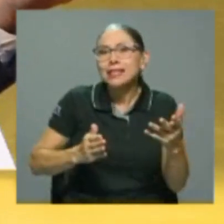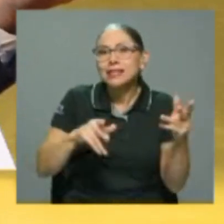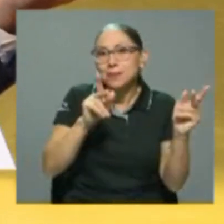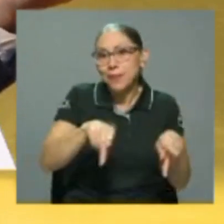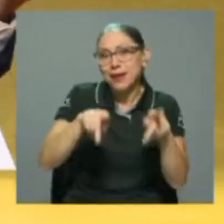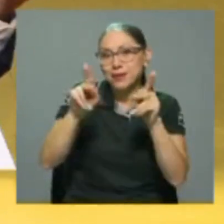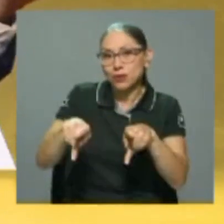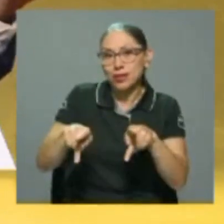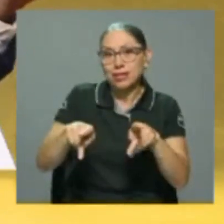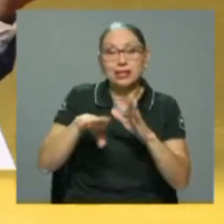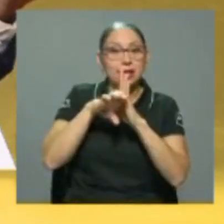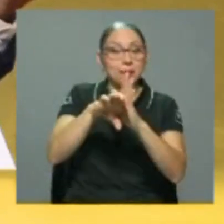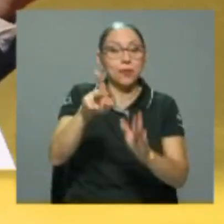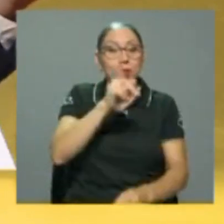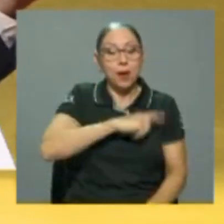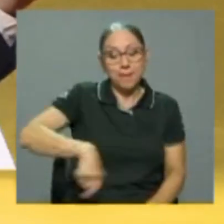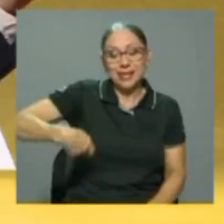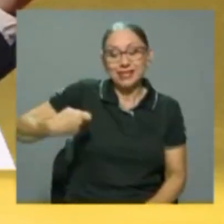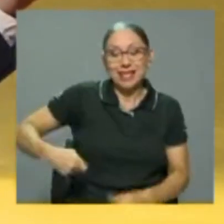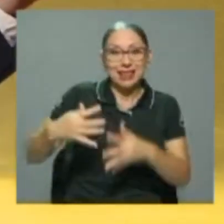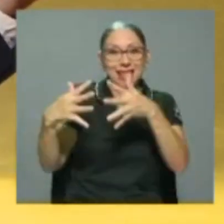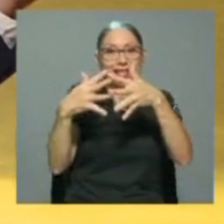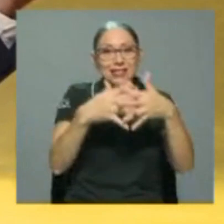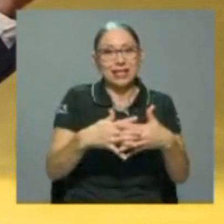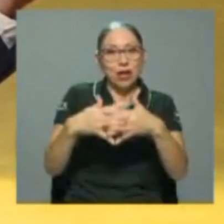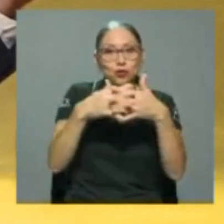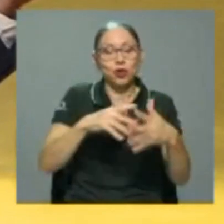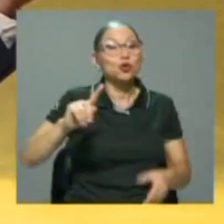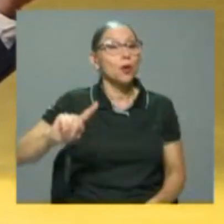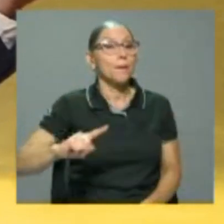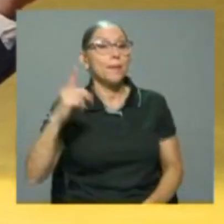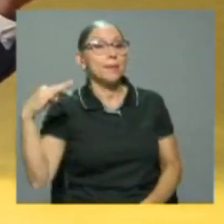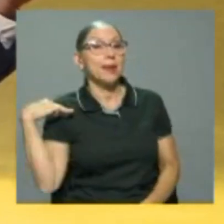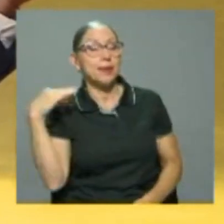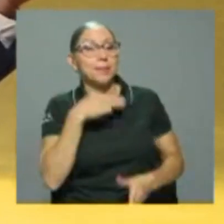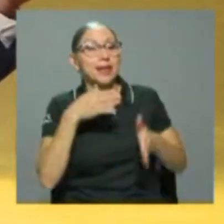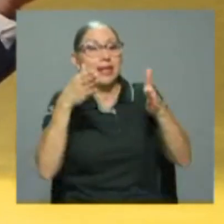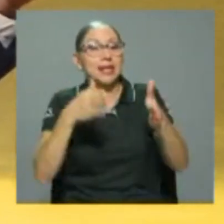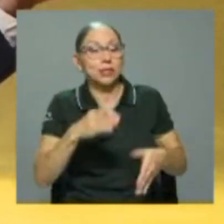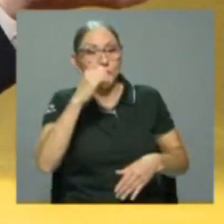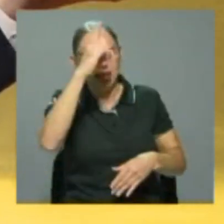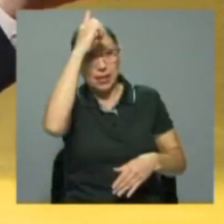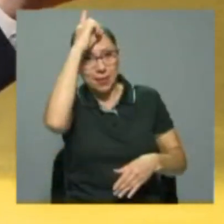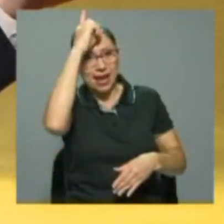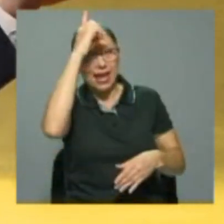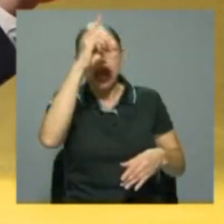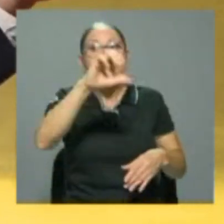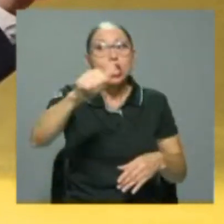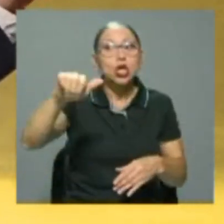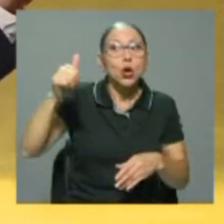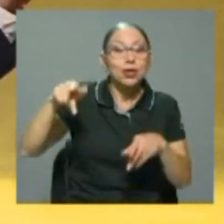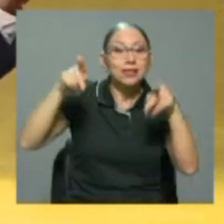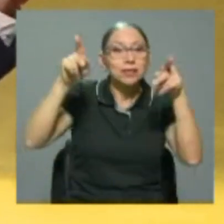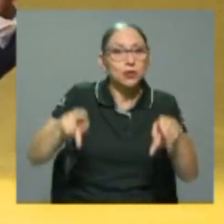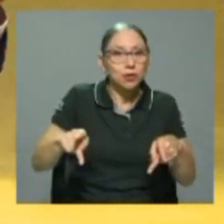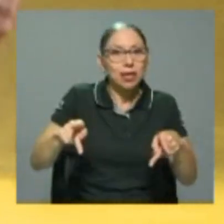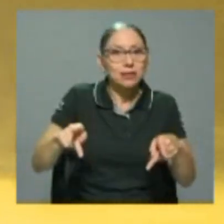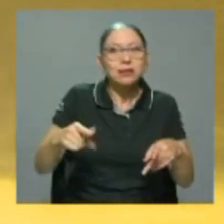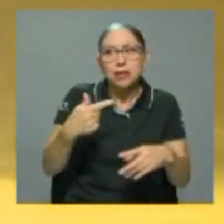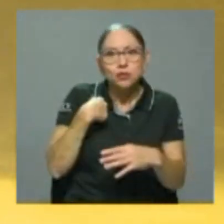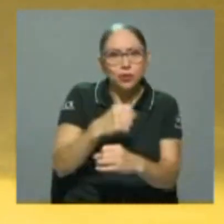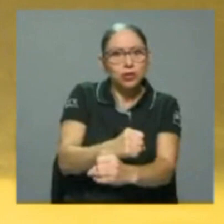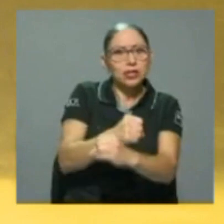presidente de los Estados Unidos, el primer ministro de Alemania y algunos otros, pese a que estoy seguro que